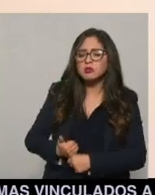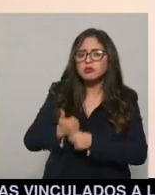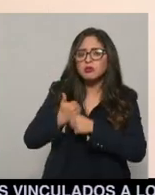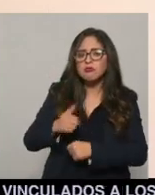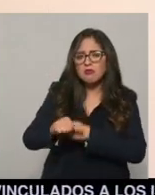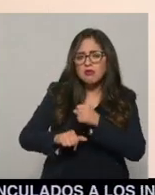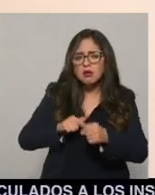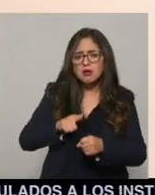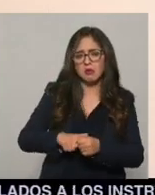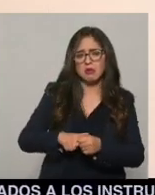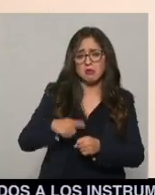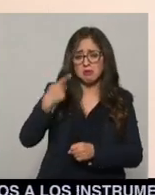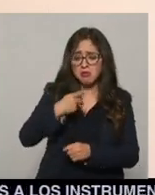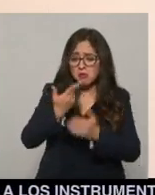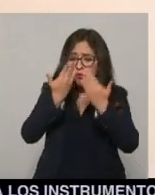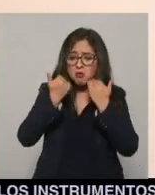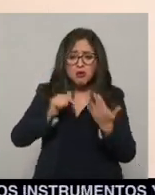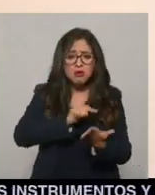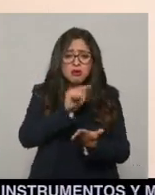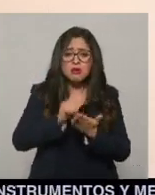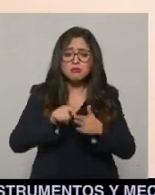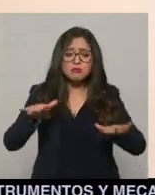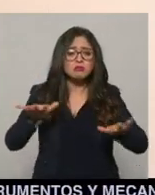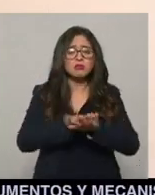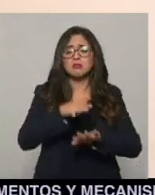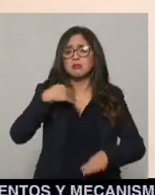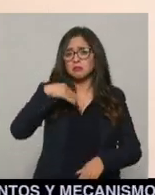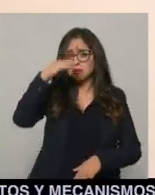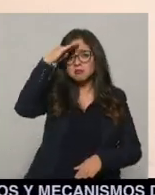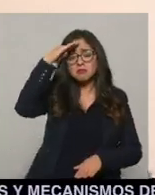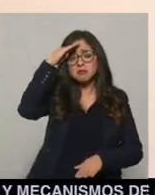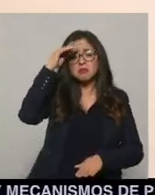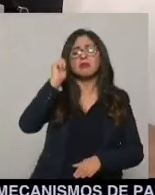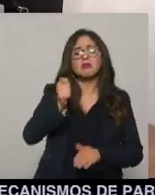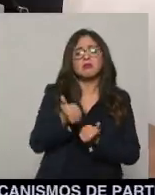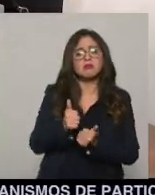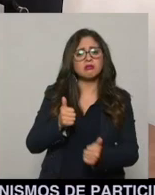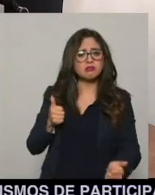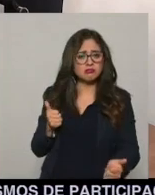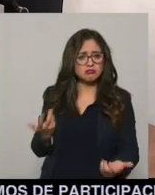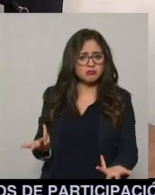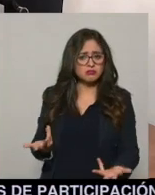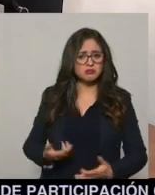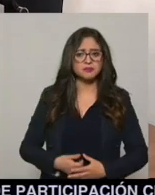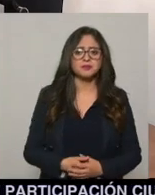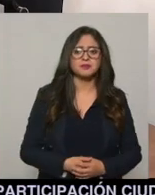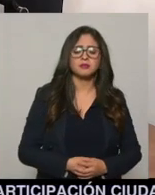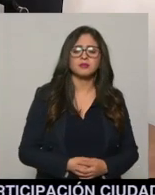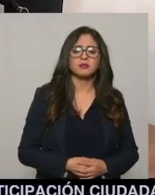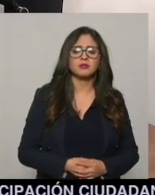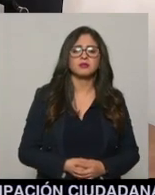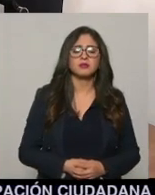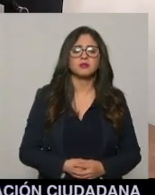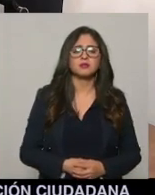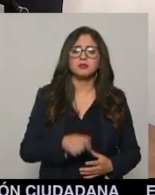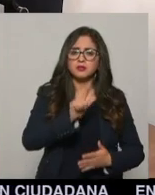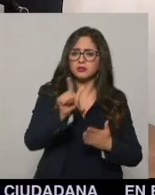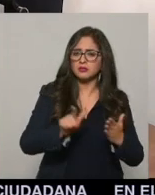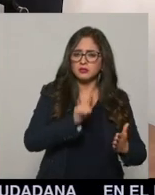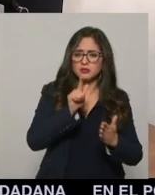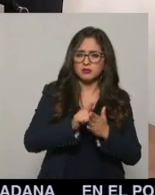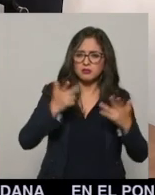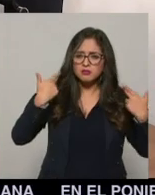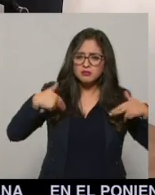tenemos una ley que respalde esta manera de pensar, entonces vamos para atrás. Esta ley representa a los empresarios, a